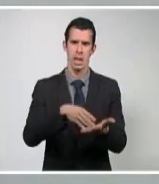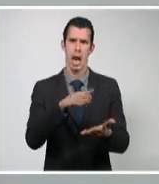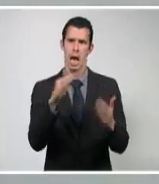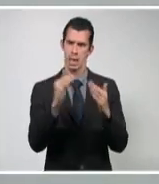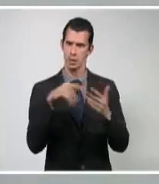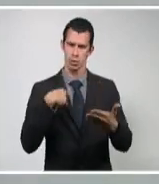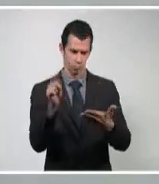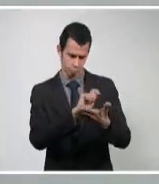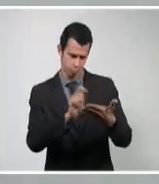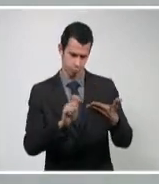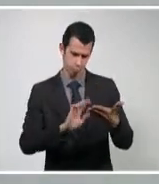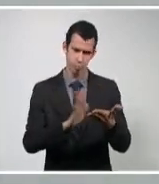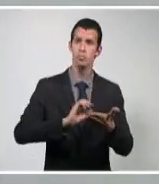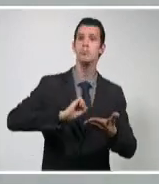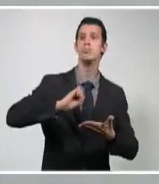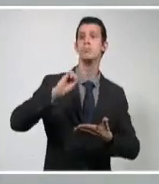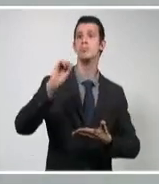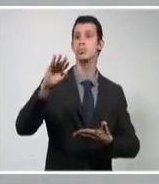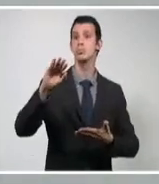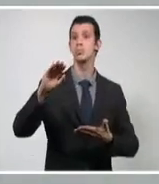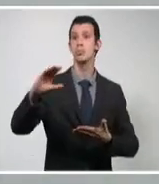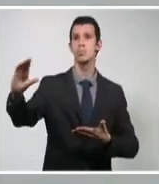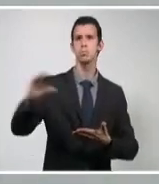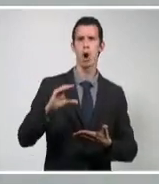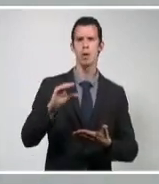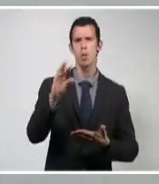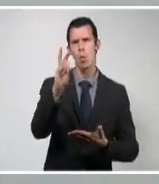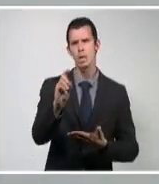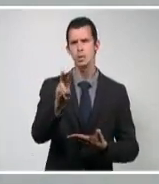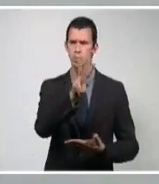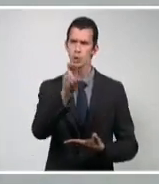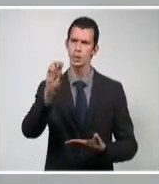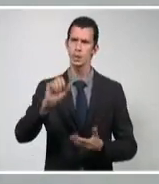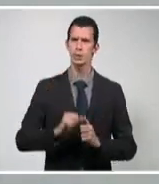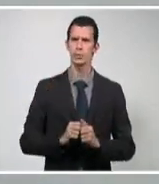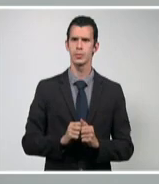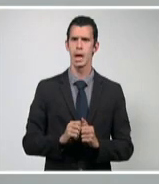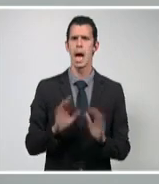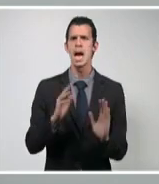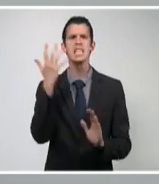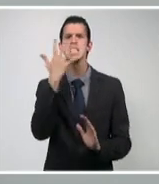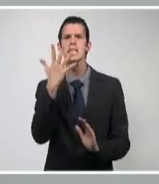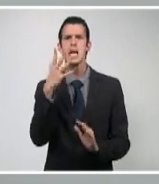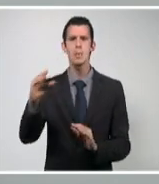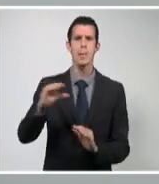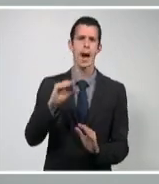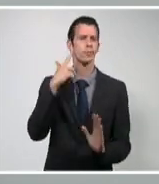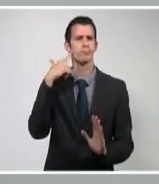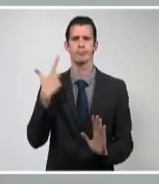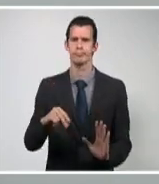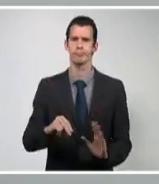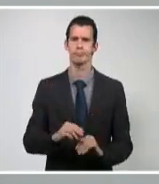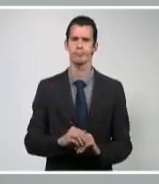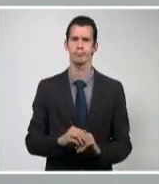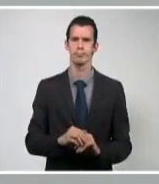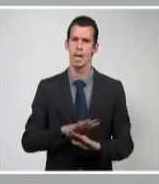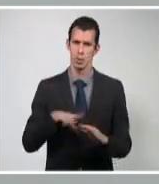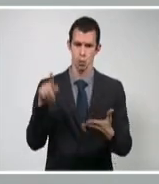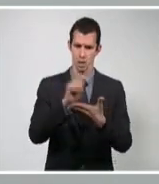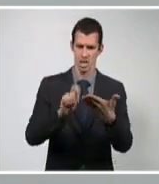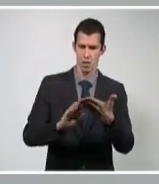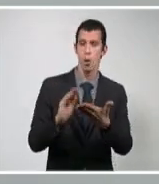una agencia, si es... Sé que es alguien simple que me toca la puerta un día o me llama por teléfono y me entrega el dinero.